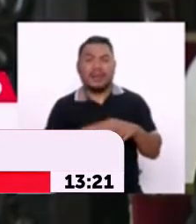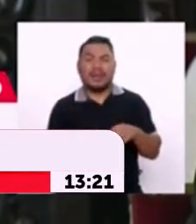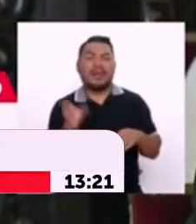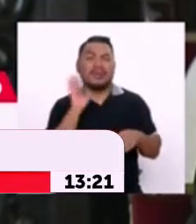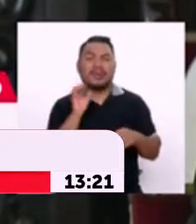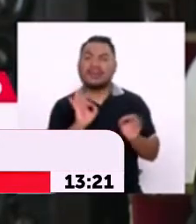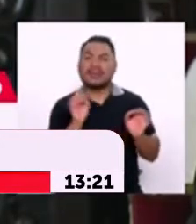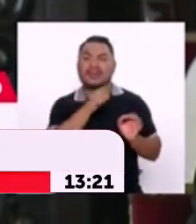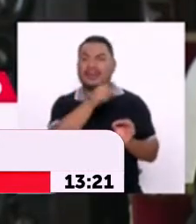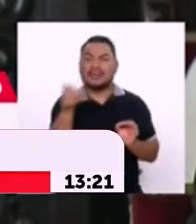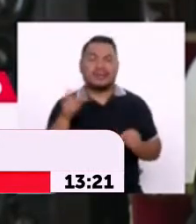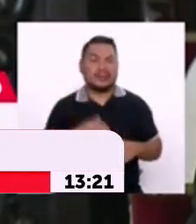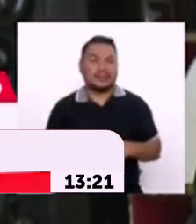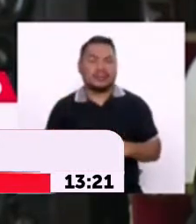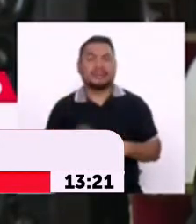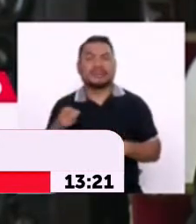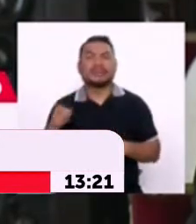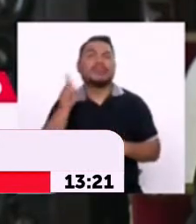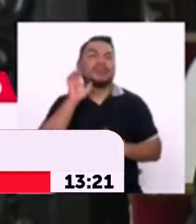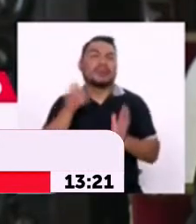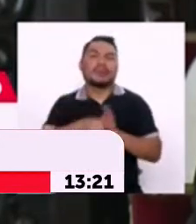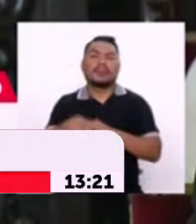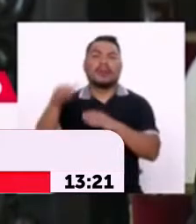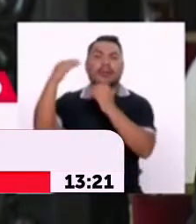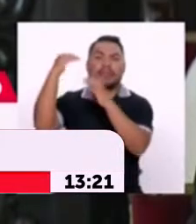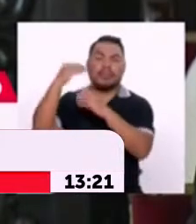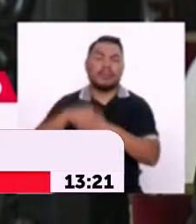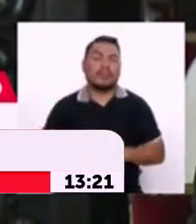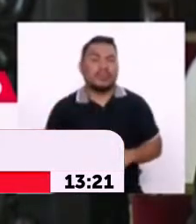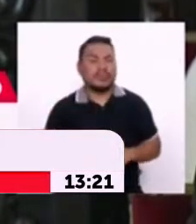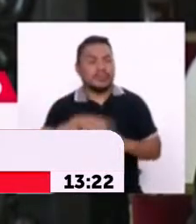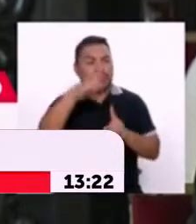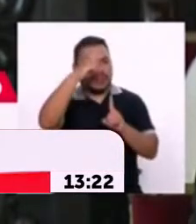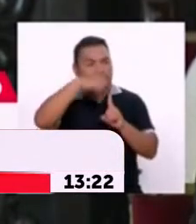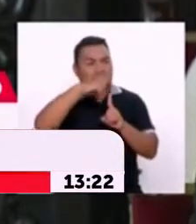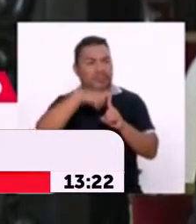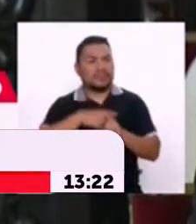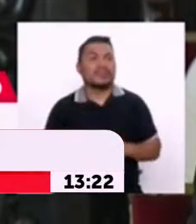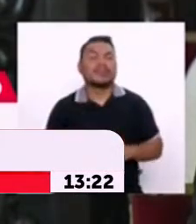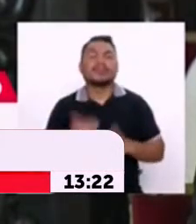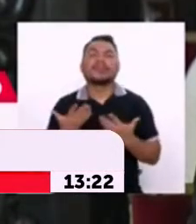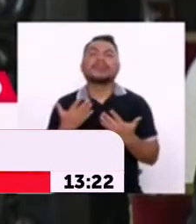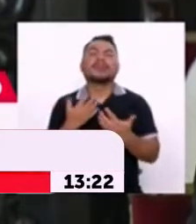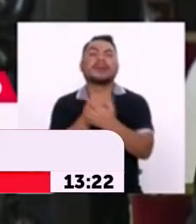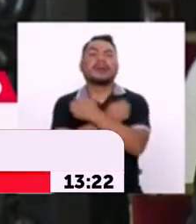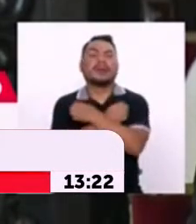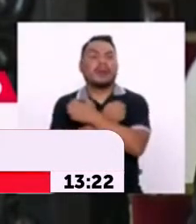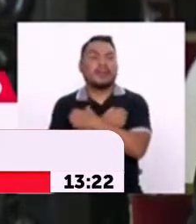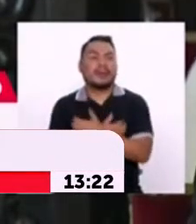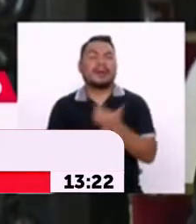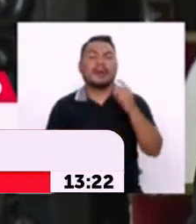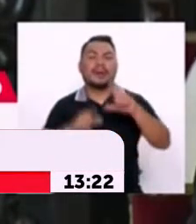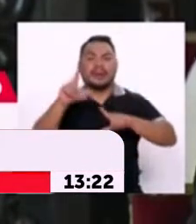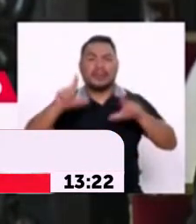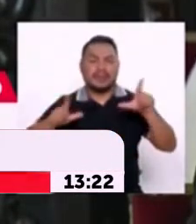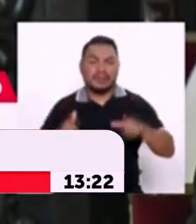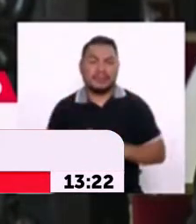ser el agua. Piura, Tumbes, Lambayeque, La